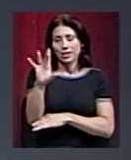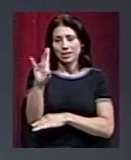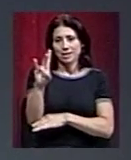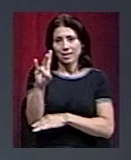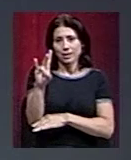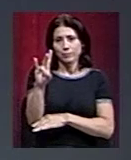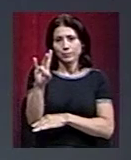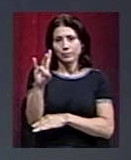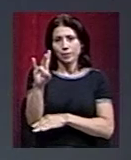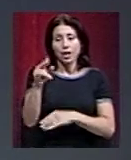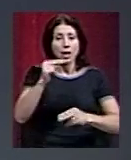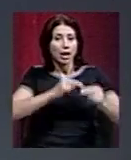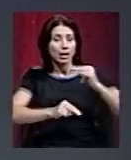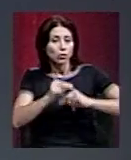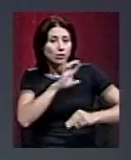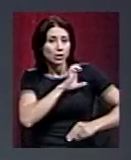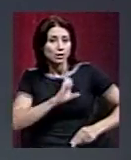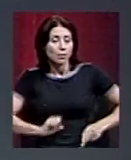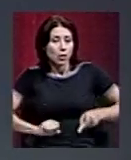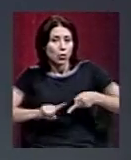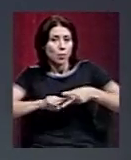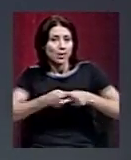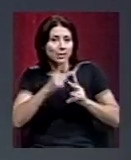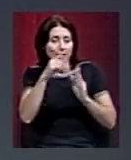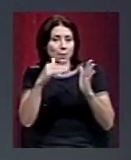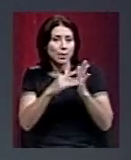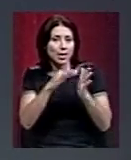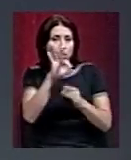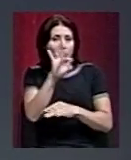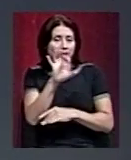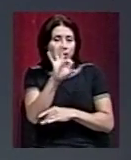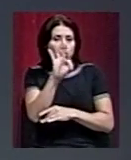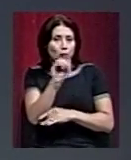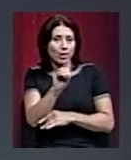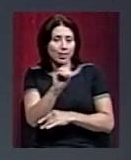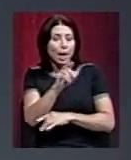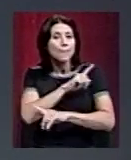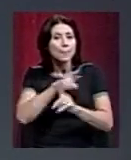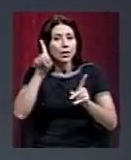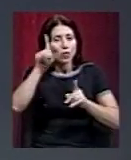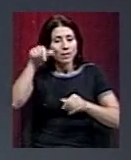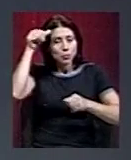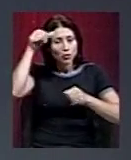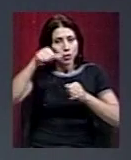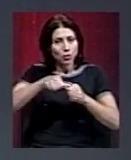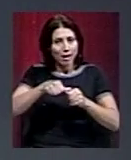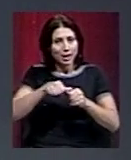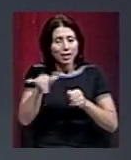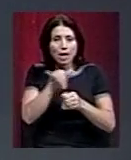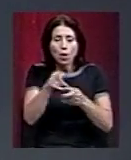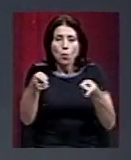La negociación del Salvador comienza en 1990. Pero debemos de recordar que como